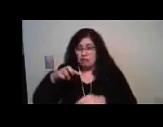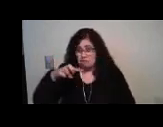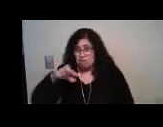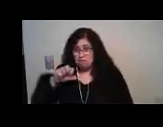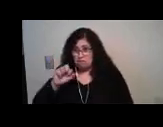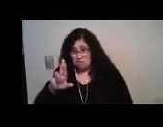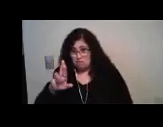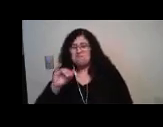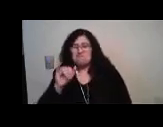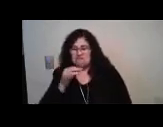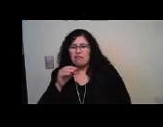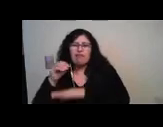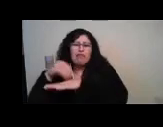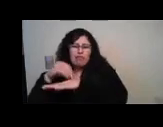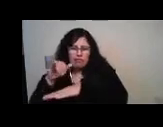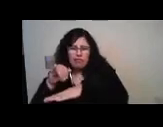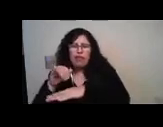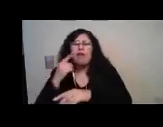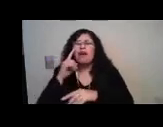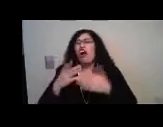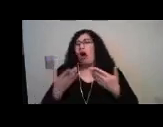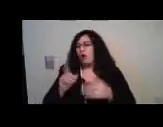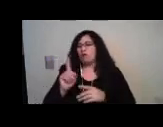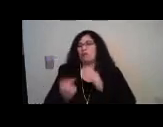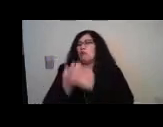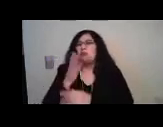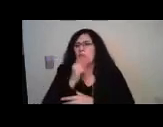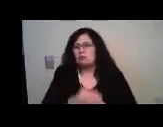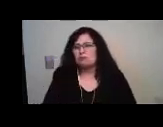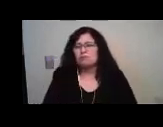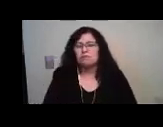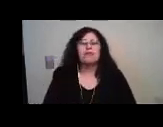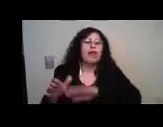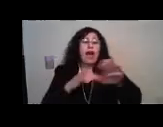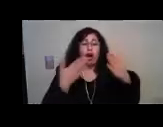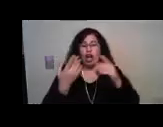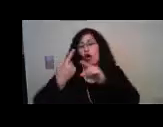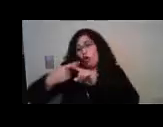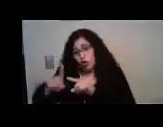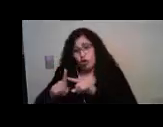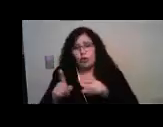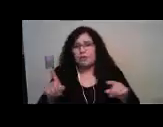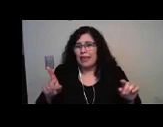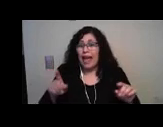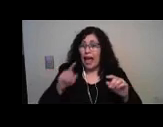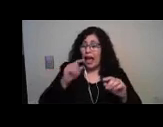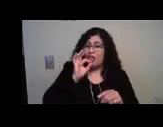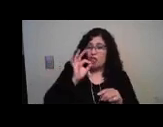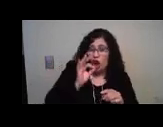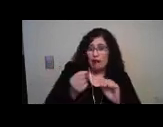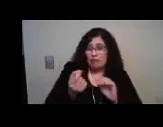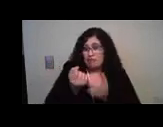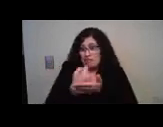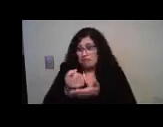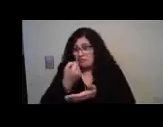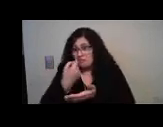acuerdo? Y el consumo de drogas ilegales, especialmente los estimulantes, ¿ya? Drogas blandas,